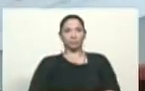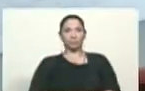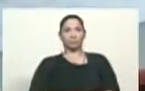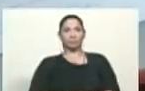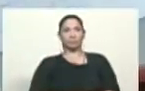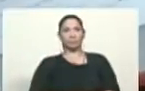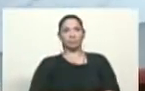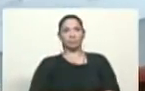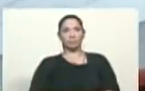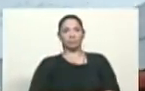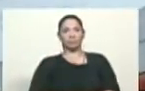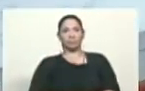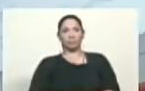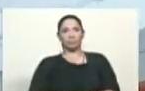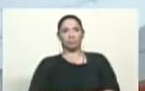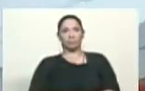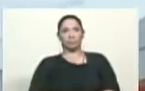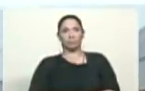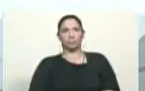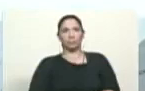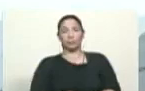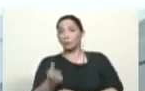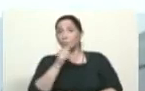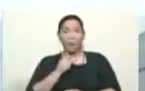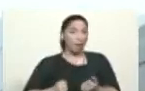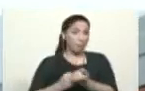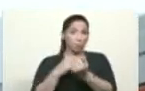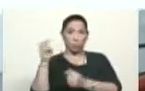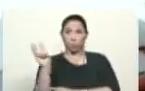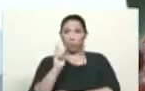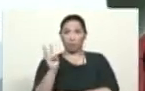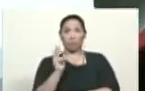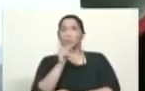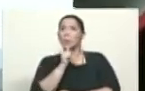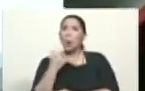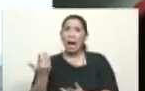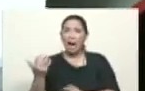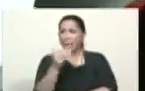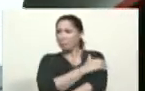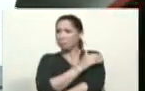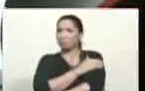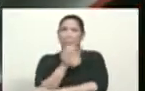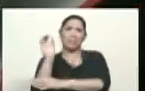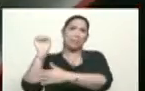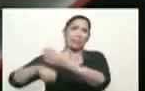Cierta capacidad de acción. Si no tuvieran el apoyo de Washington, no serían nada, nadie.